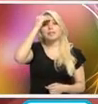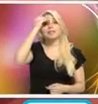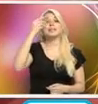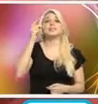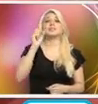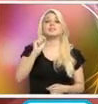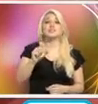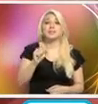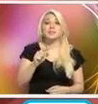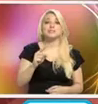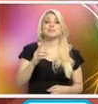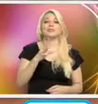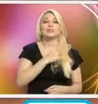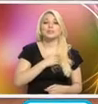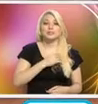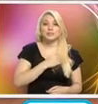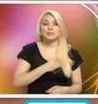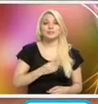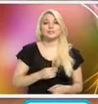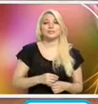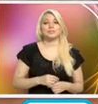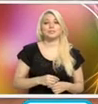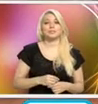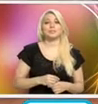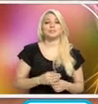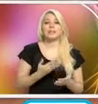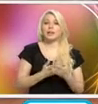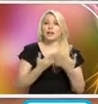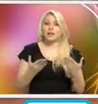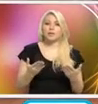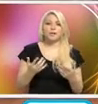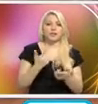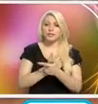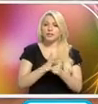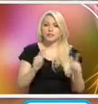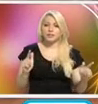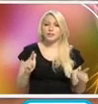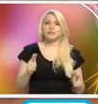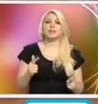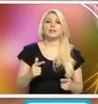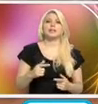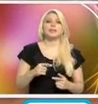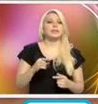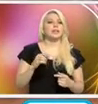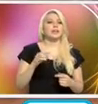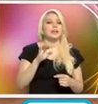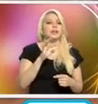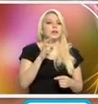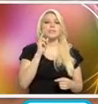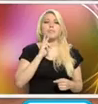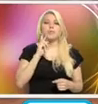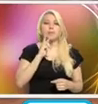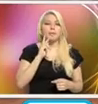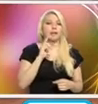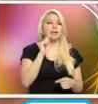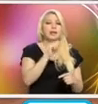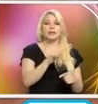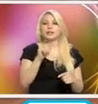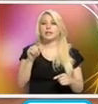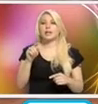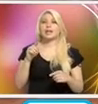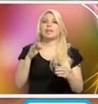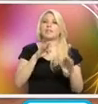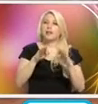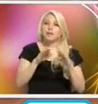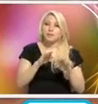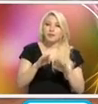es cierto. Si tú de pronto permites que tu hijo se desarrolle, crezca, lo respetas, vas a fomentar una buena